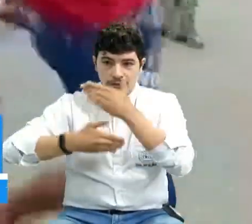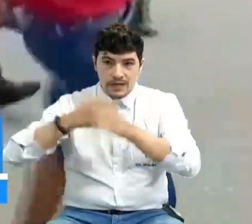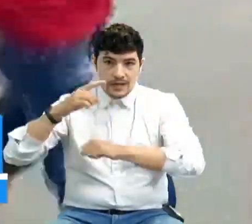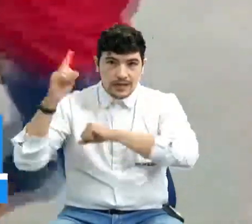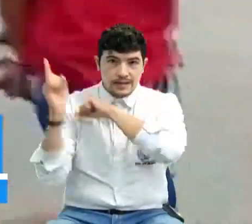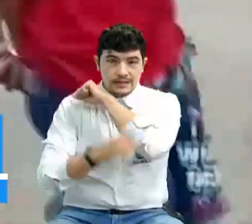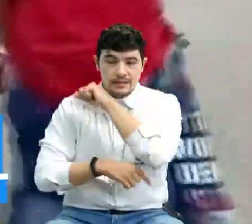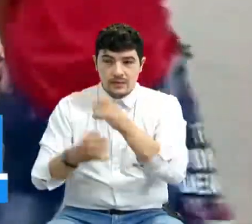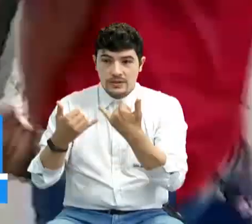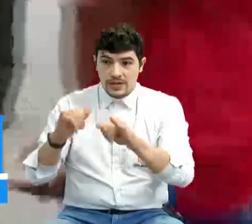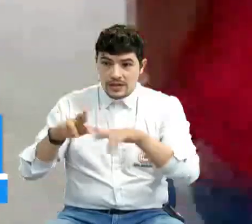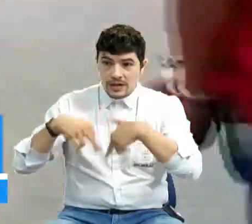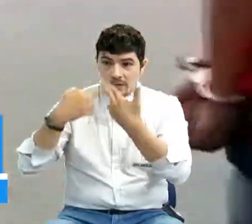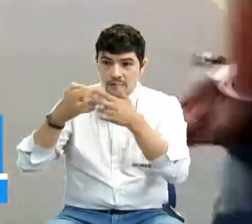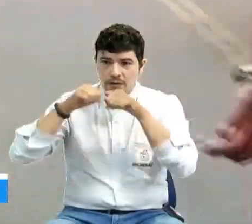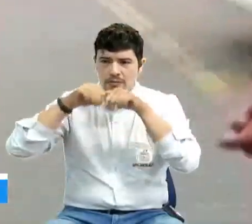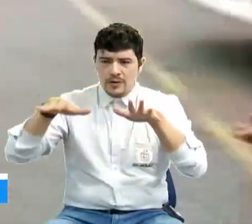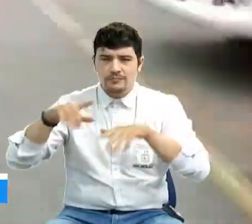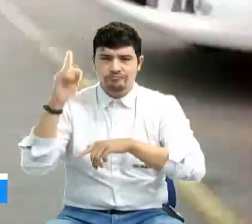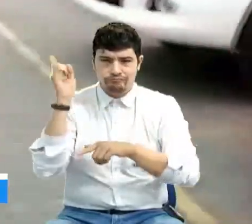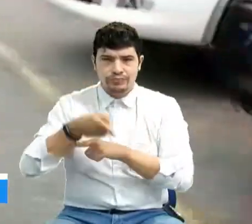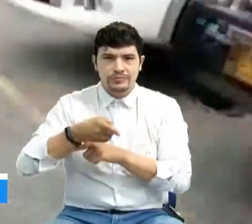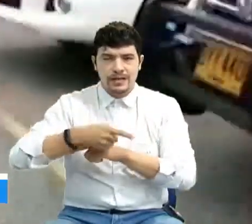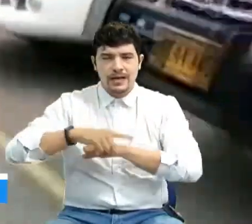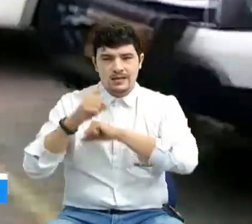pública, les fue dictada medida de aseguramiento en centro